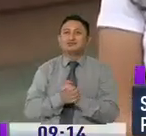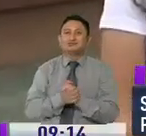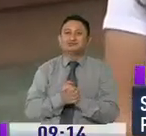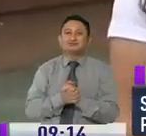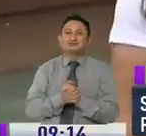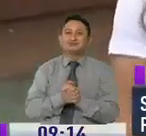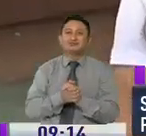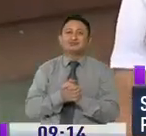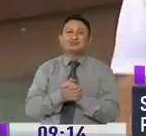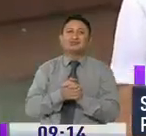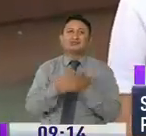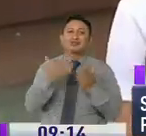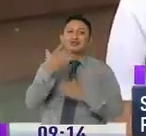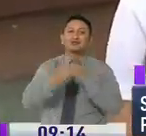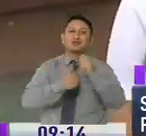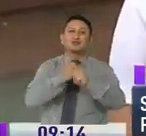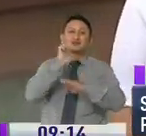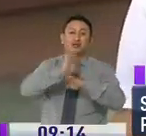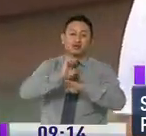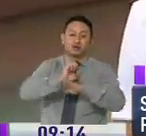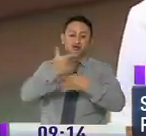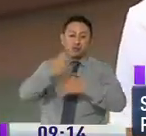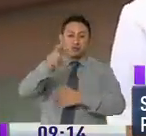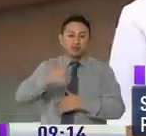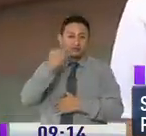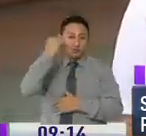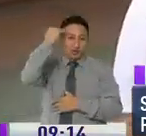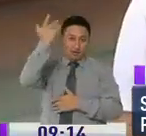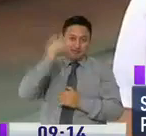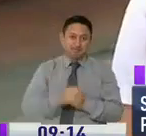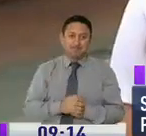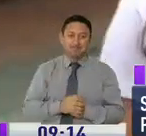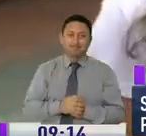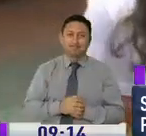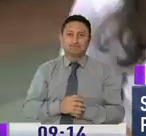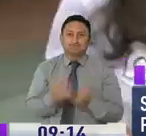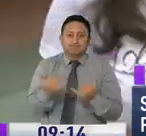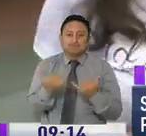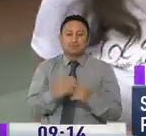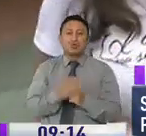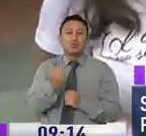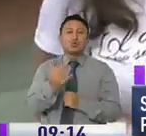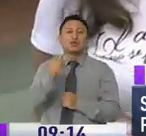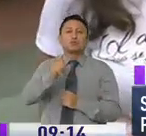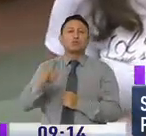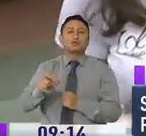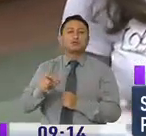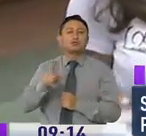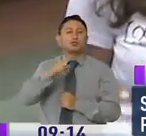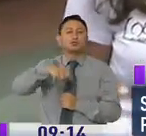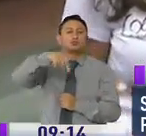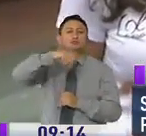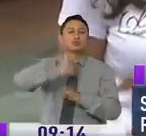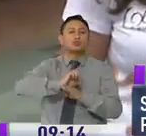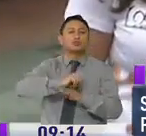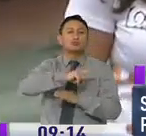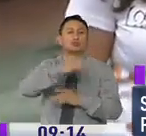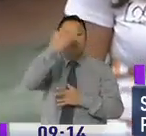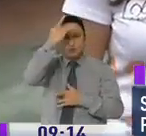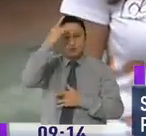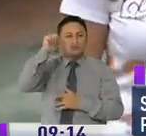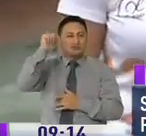años, el Ecuador va a ser un país de adultos mayores. ¿Actualmente cuántas personas se puede contabilizar que en el Ecuador tienen